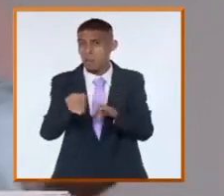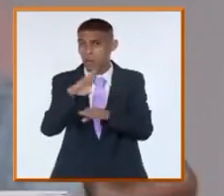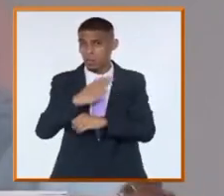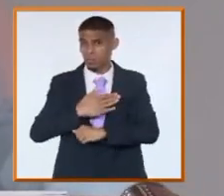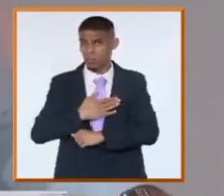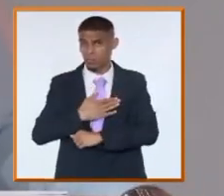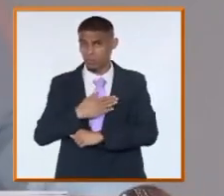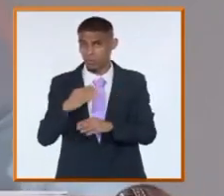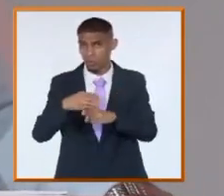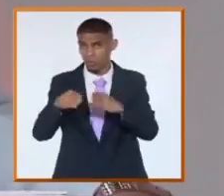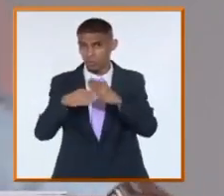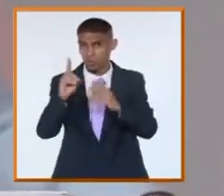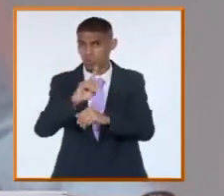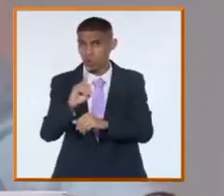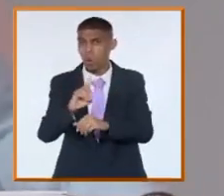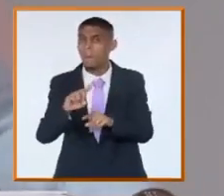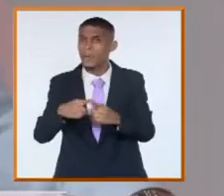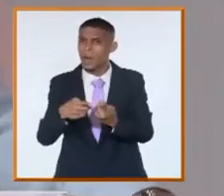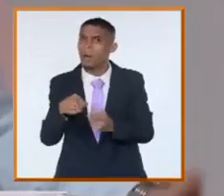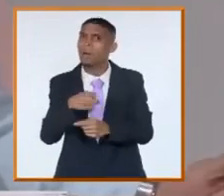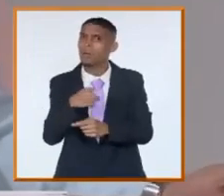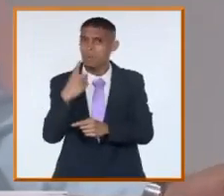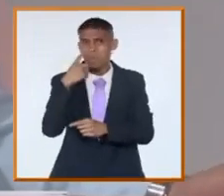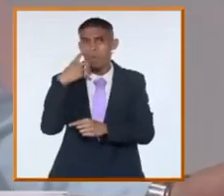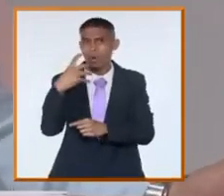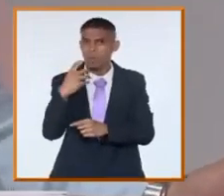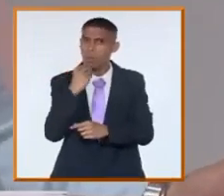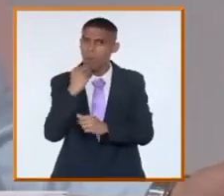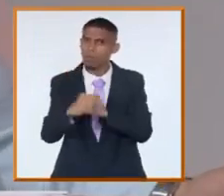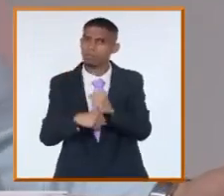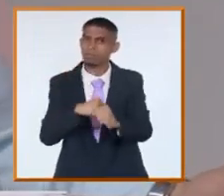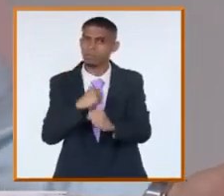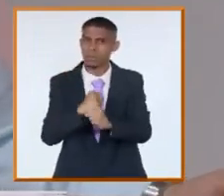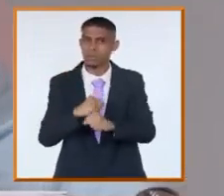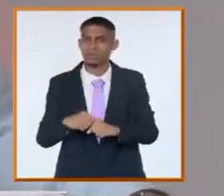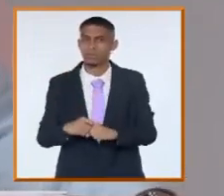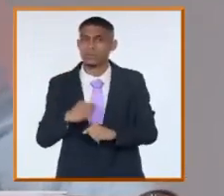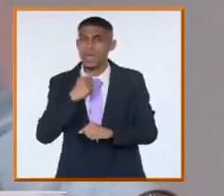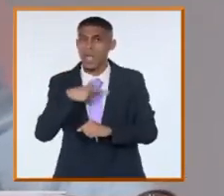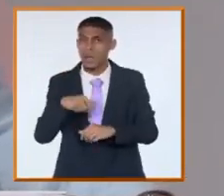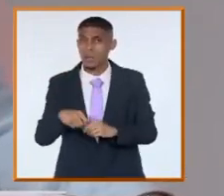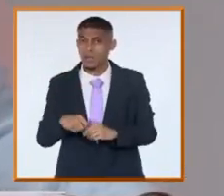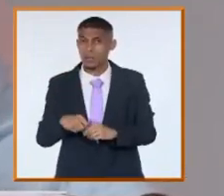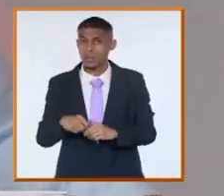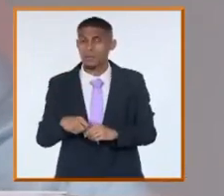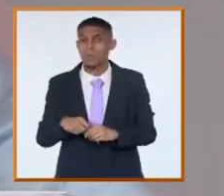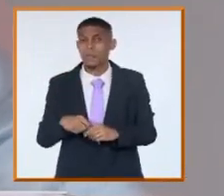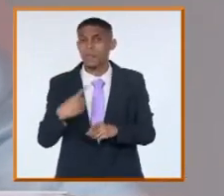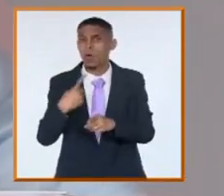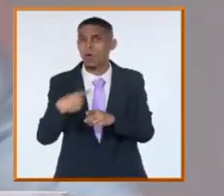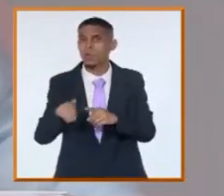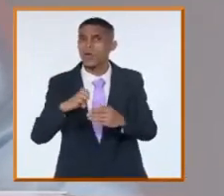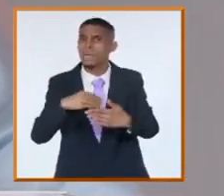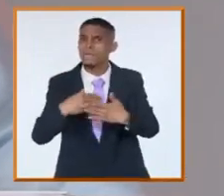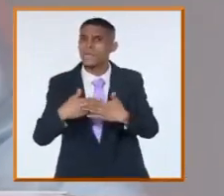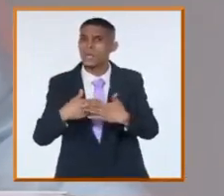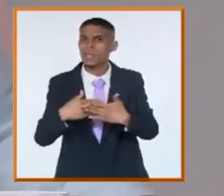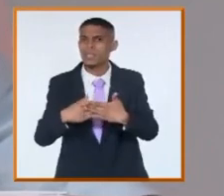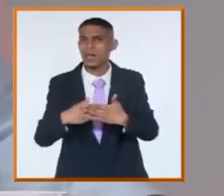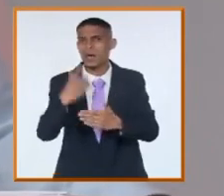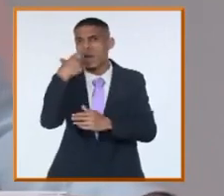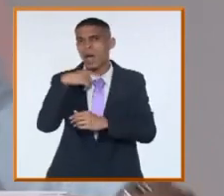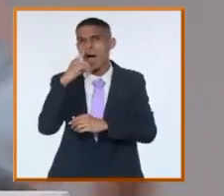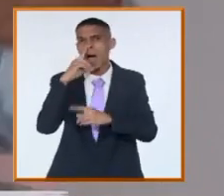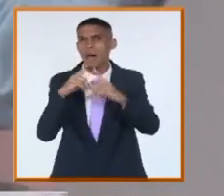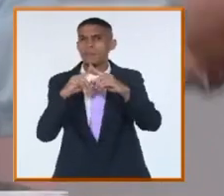que son muy importantes para construir en el país y ejemplos la inversión que estamos haciendo en antena de acero donde ya terminamos el primer